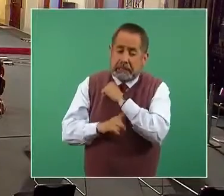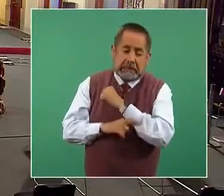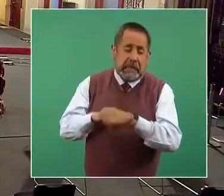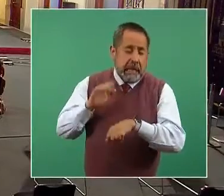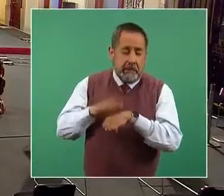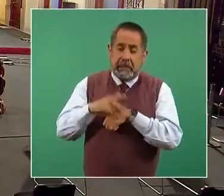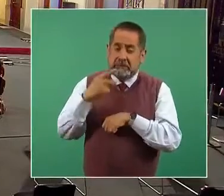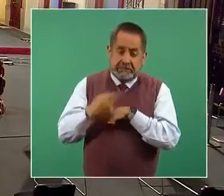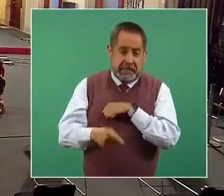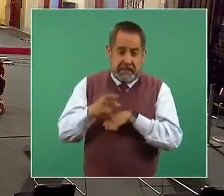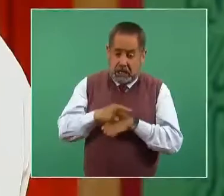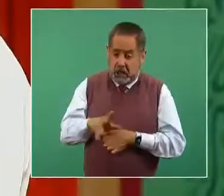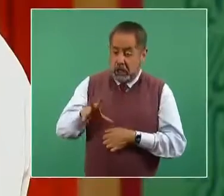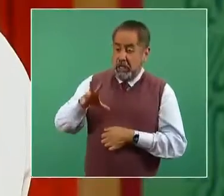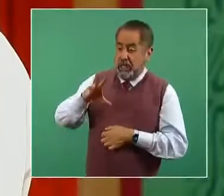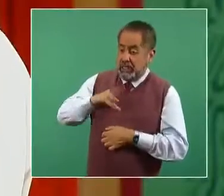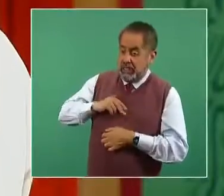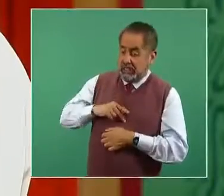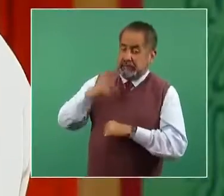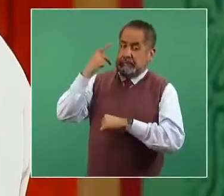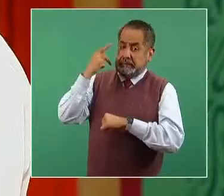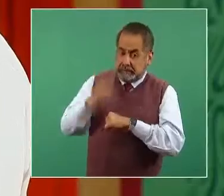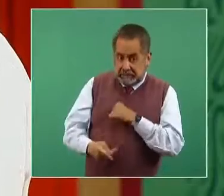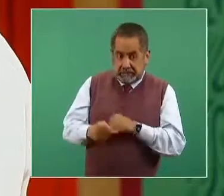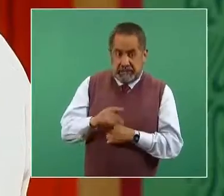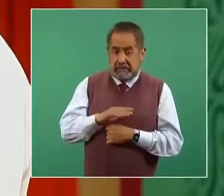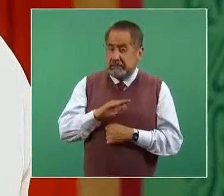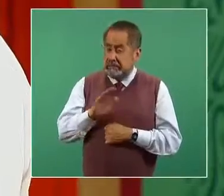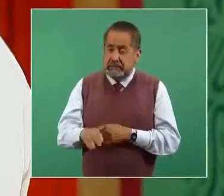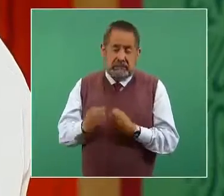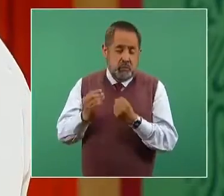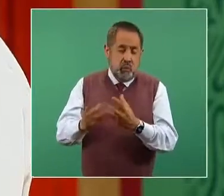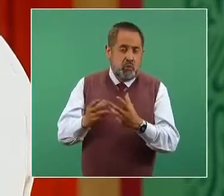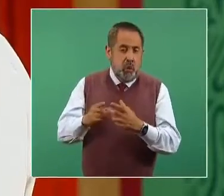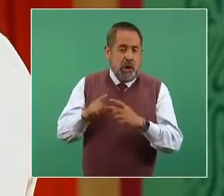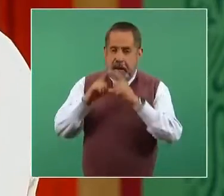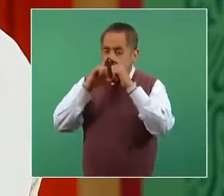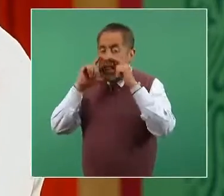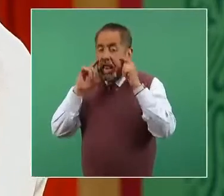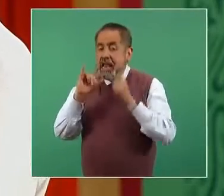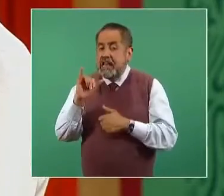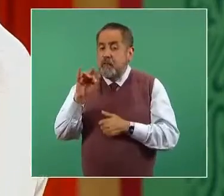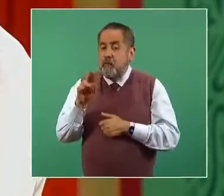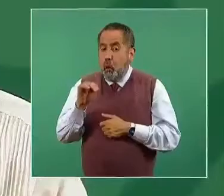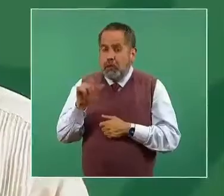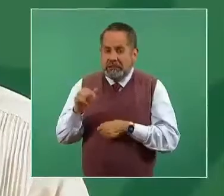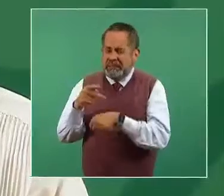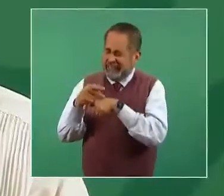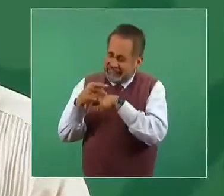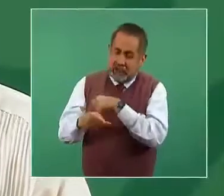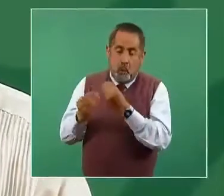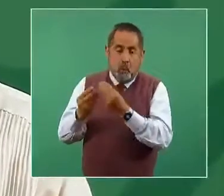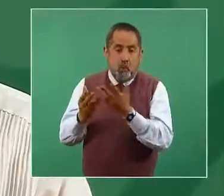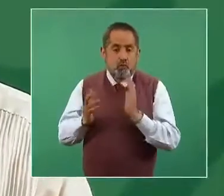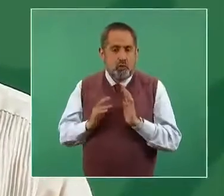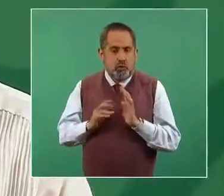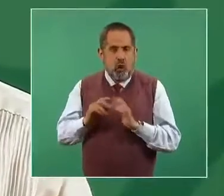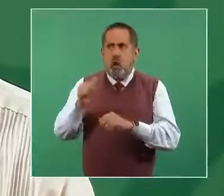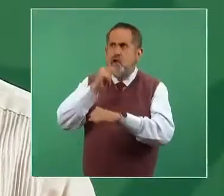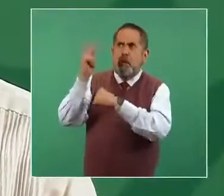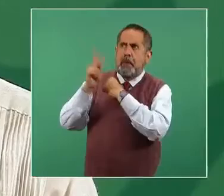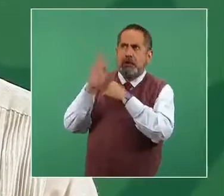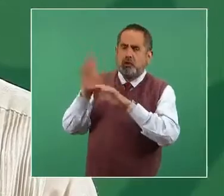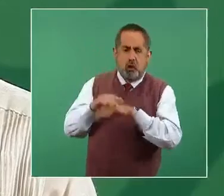embarazadas como el grupo de más alto riesgo o junto con personas que tienen enfermedades crónicas, cosa que no hacían otros